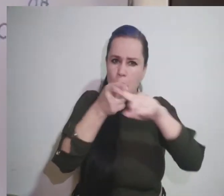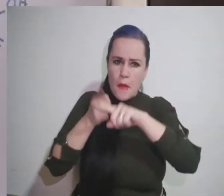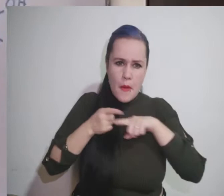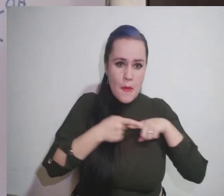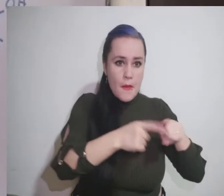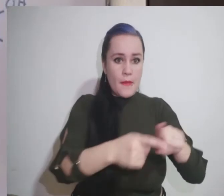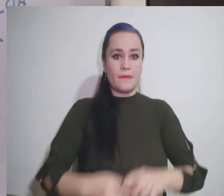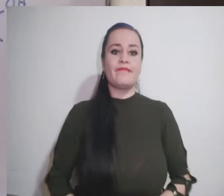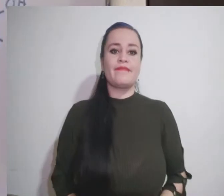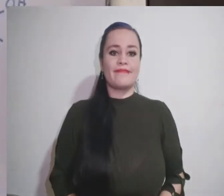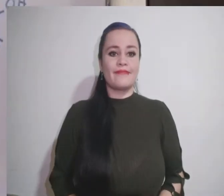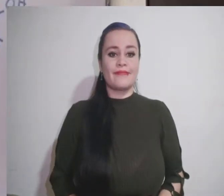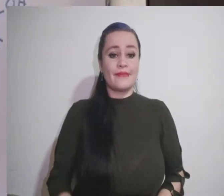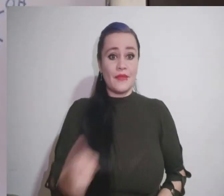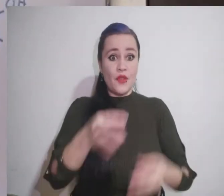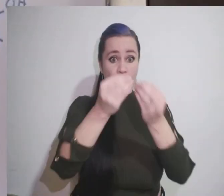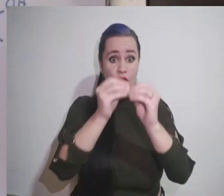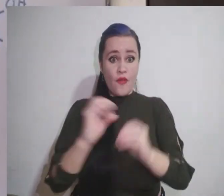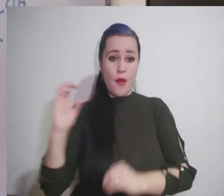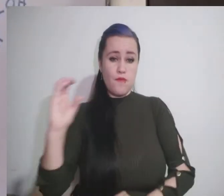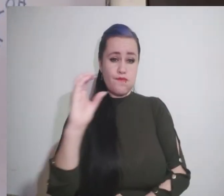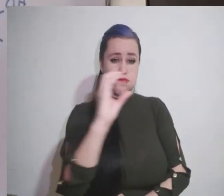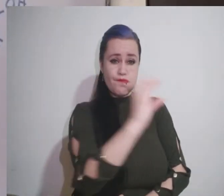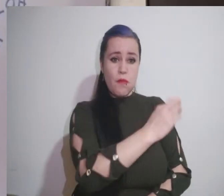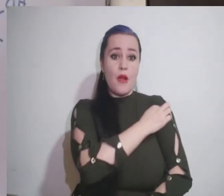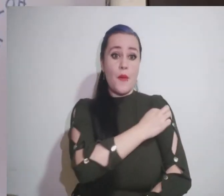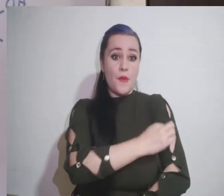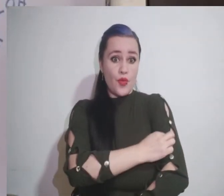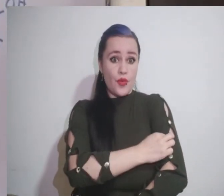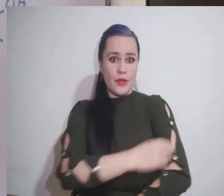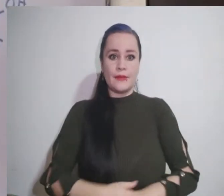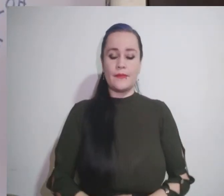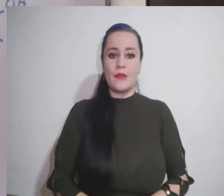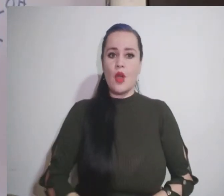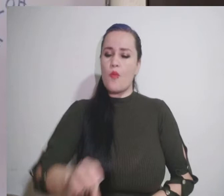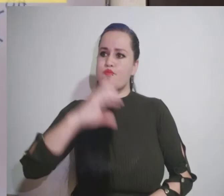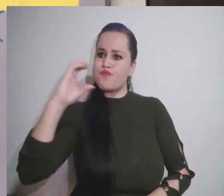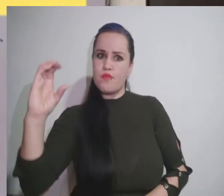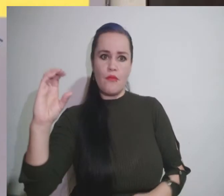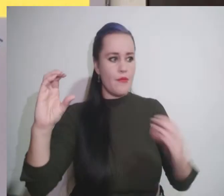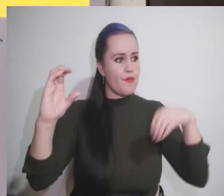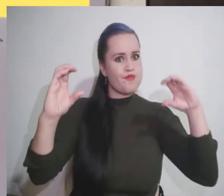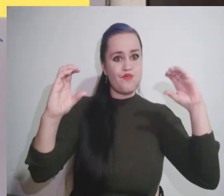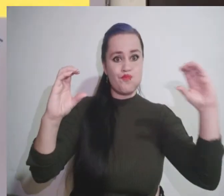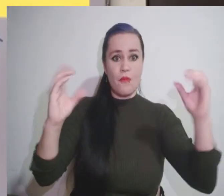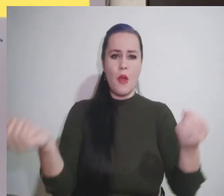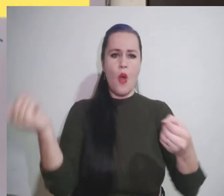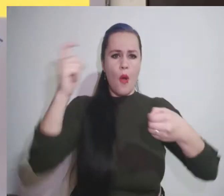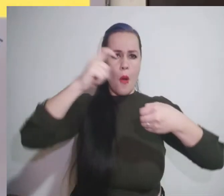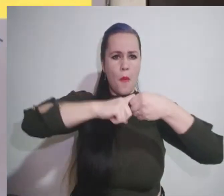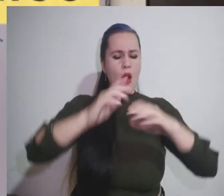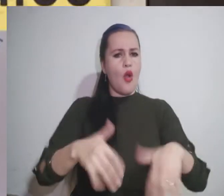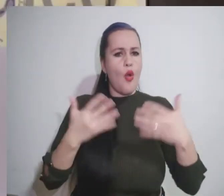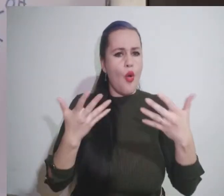otro. Para formar las cadenas de proteínas, los aminoácidos se unen mediante enlaces peptídicos. El